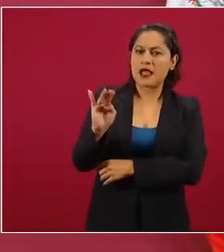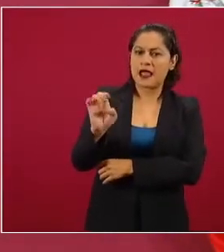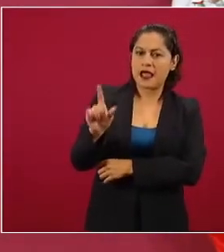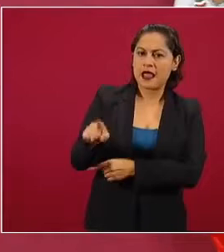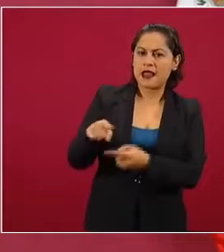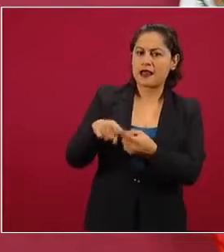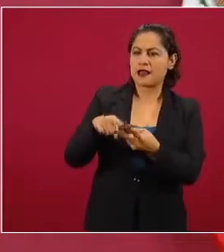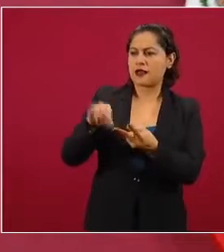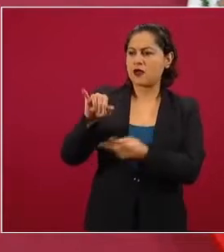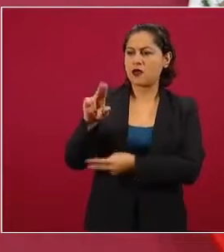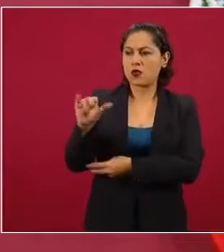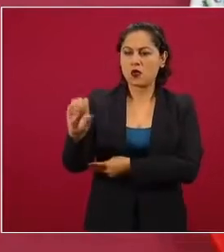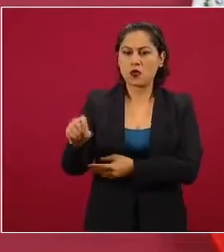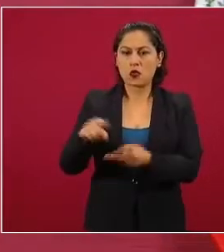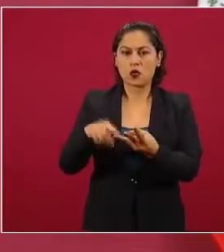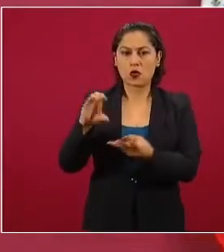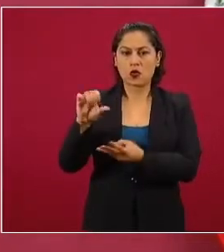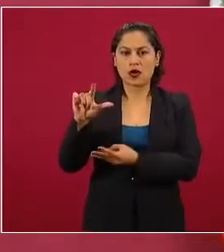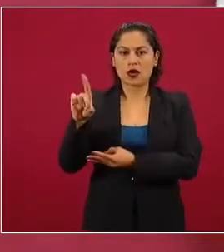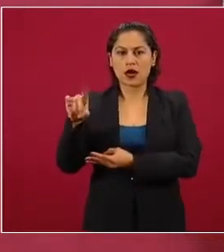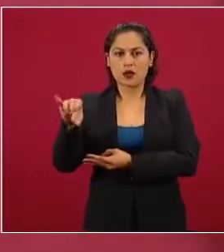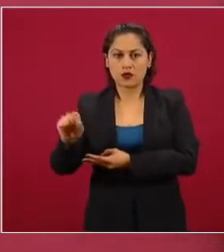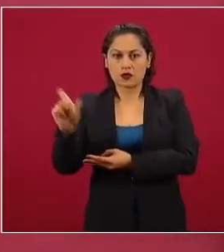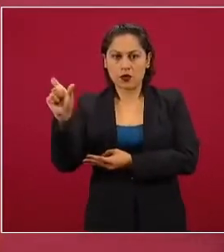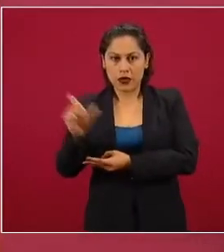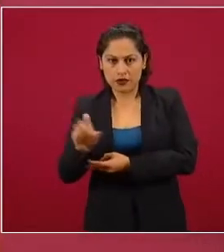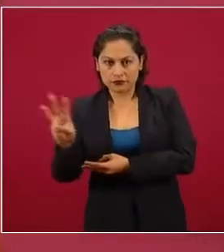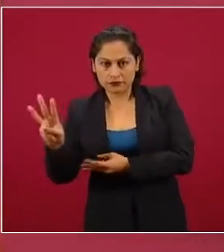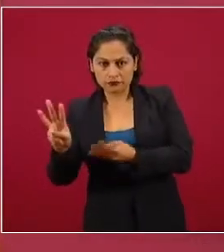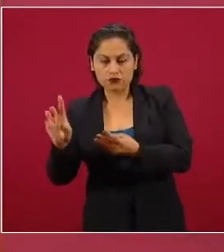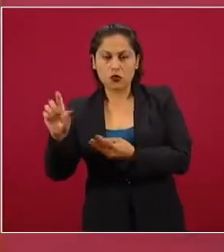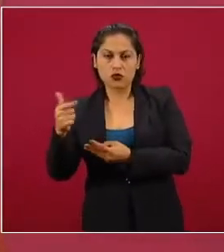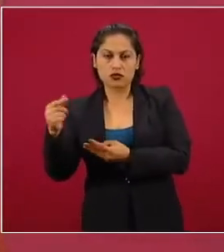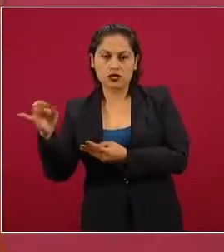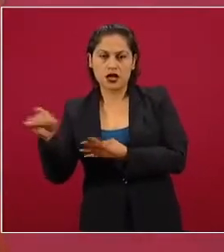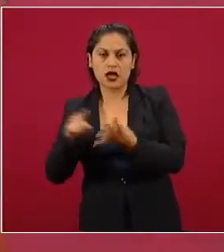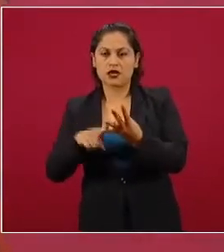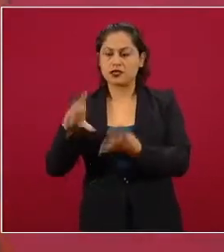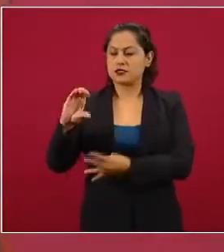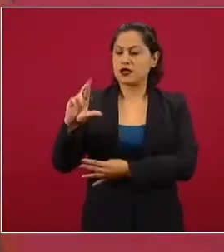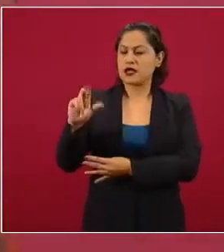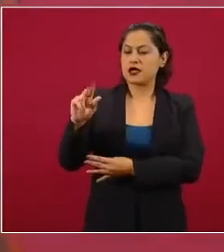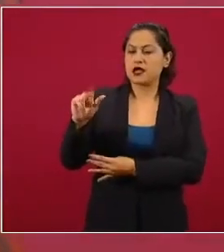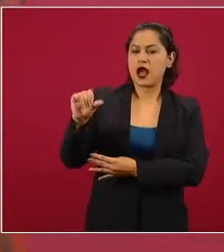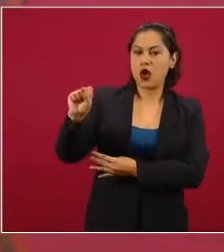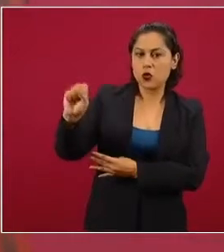a Claudia X González, a Krause, Aguilar Camín,